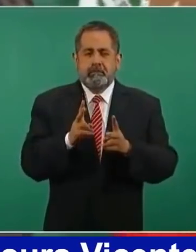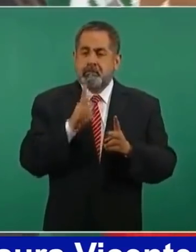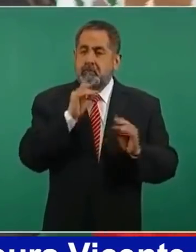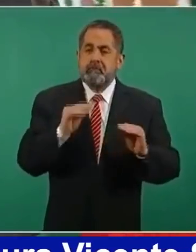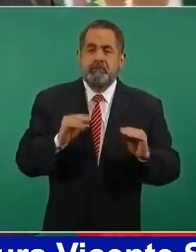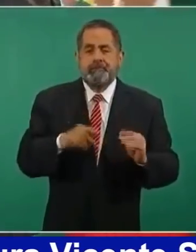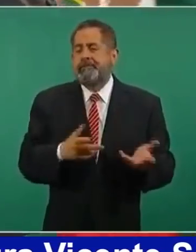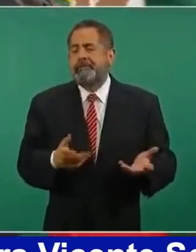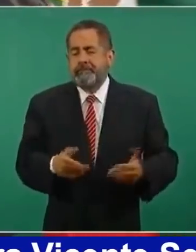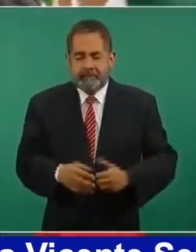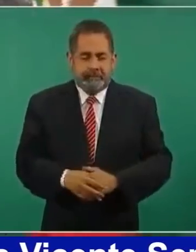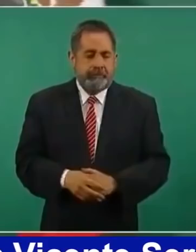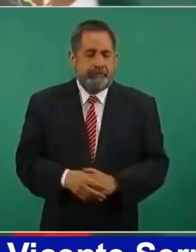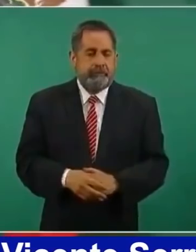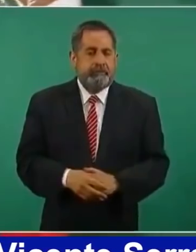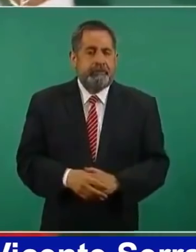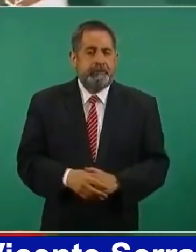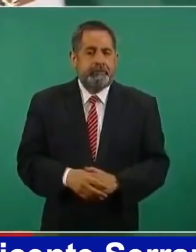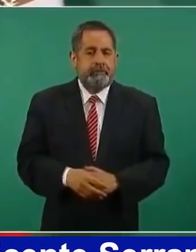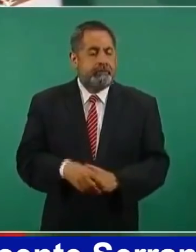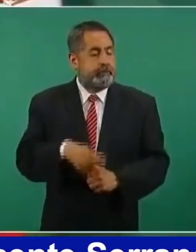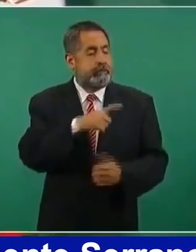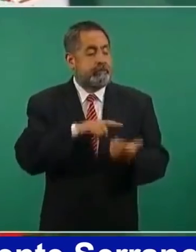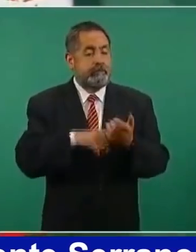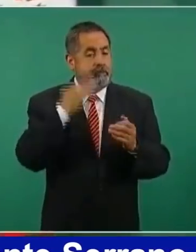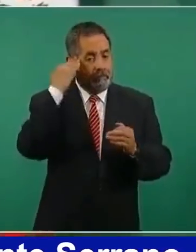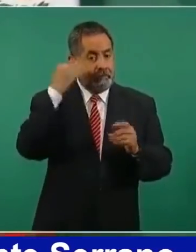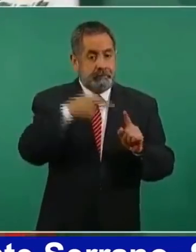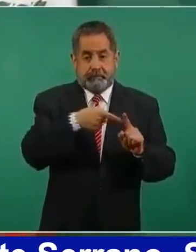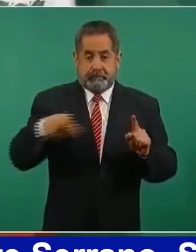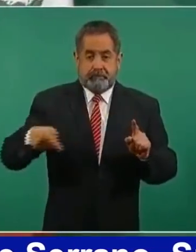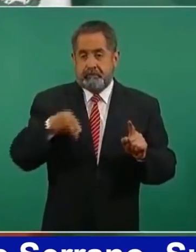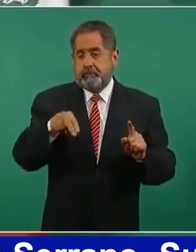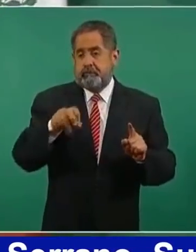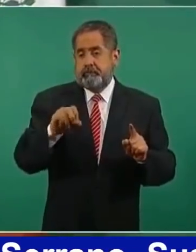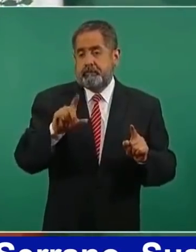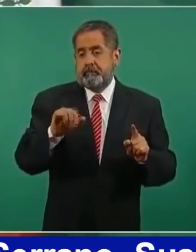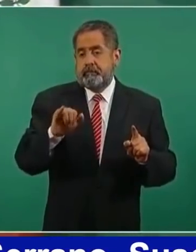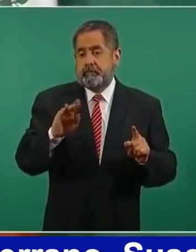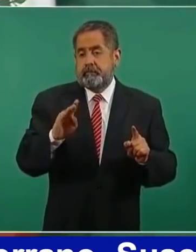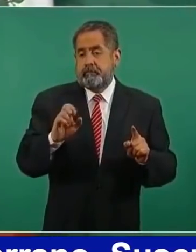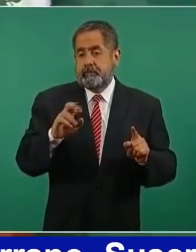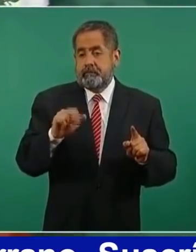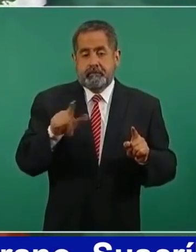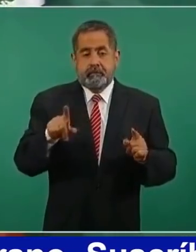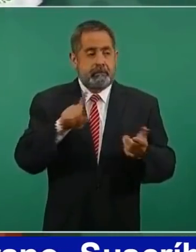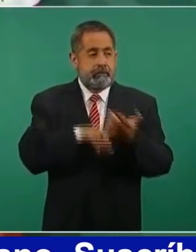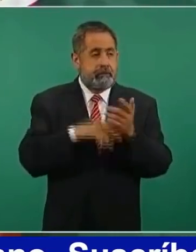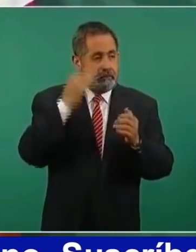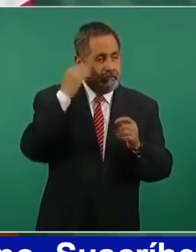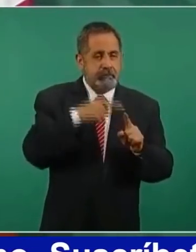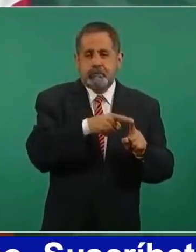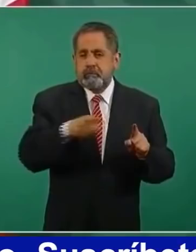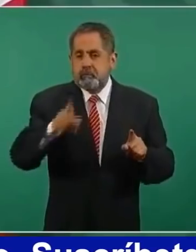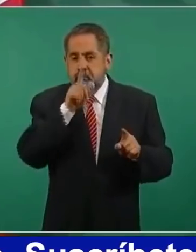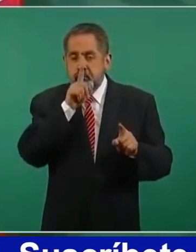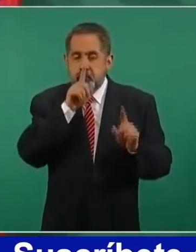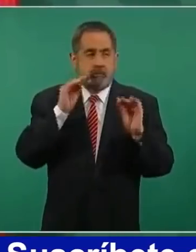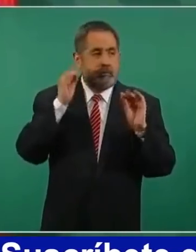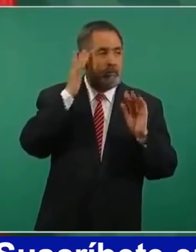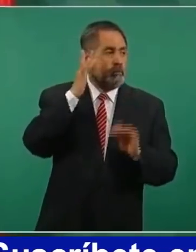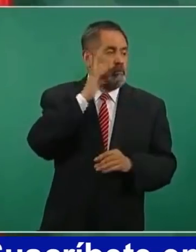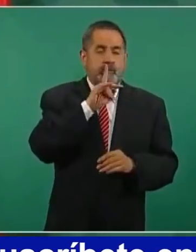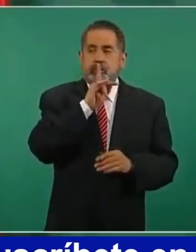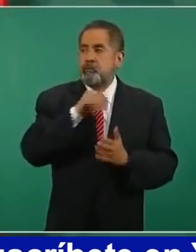que el neoliberalismo Fue un periodo de silencio,